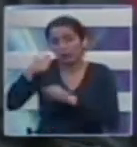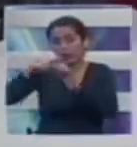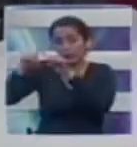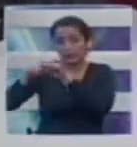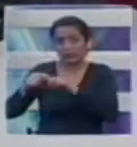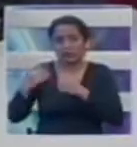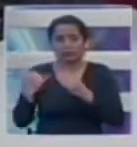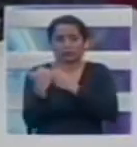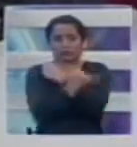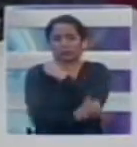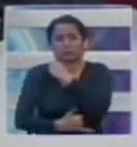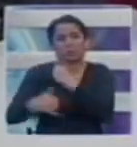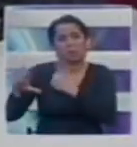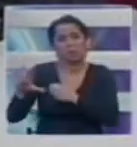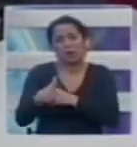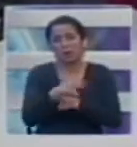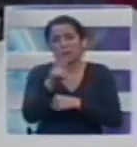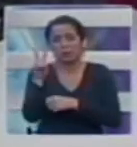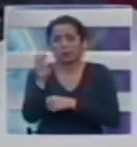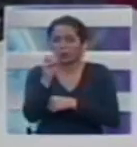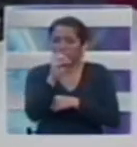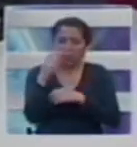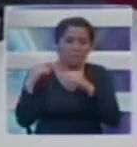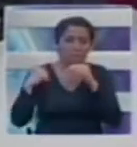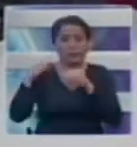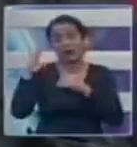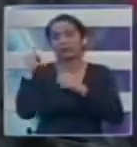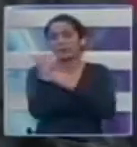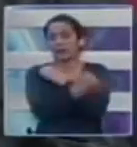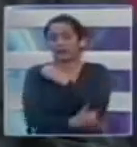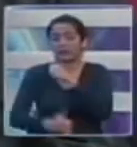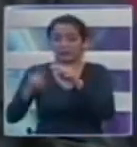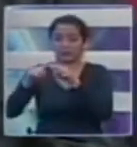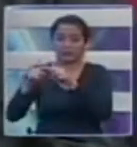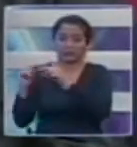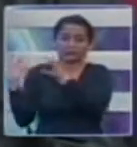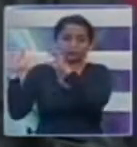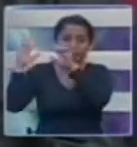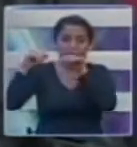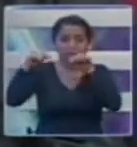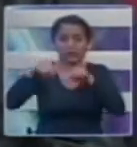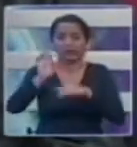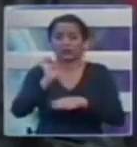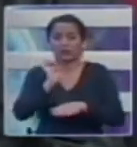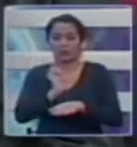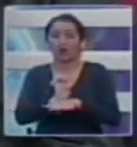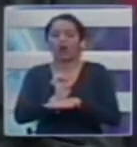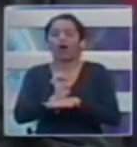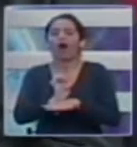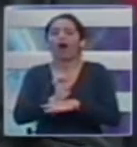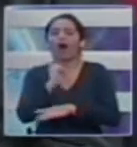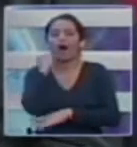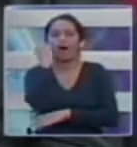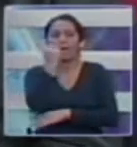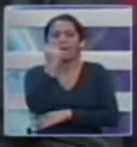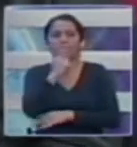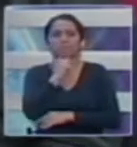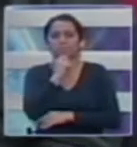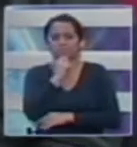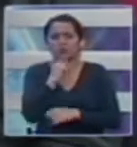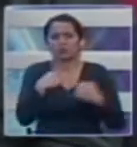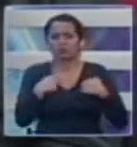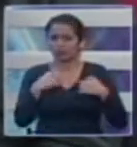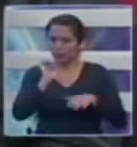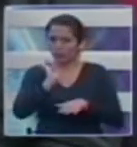200 partes del mundo. Esto también nos da una visión al mundo, a decir que estamos preparados para